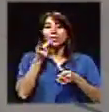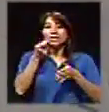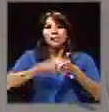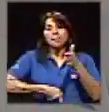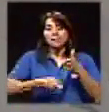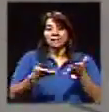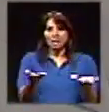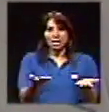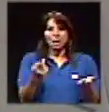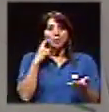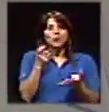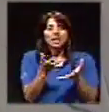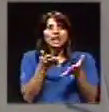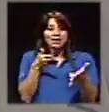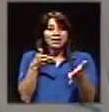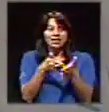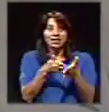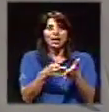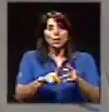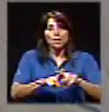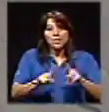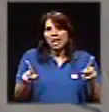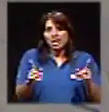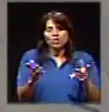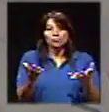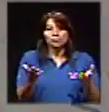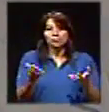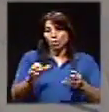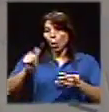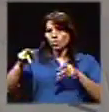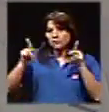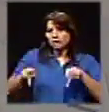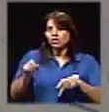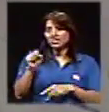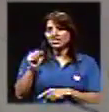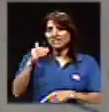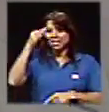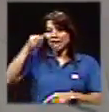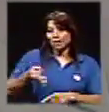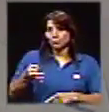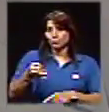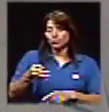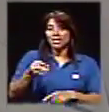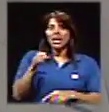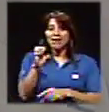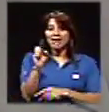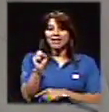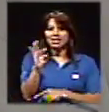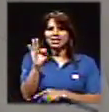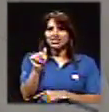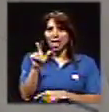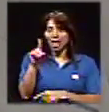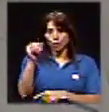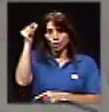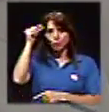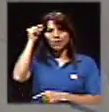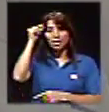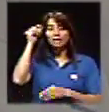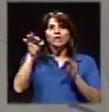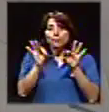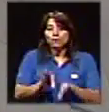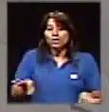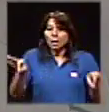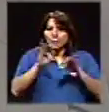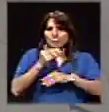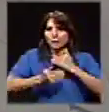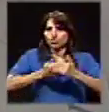por fines adversos. Pero en fin, otros sí creemos que el Estado es fundamental en el proceso de desarrollo estratégico y